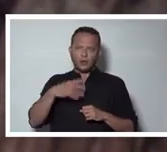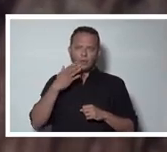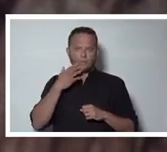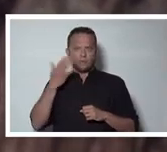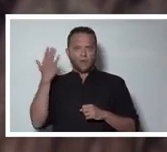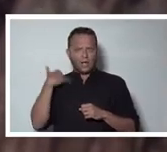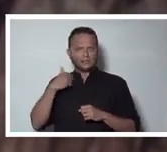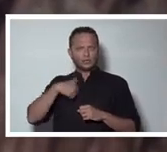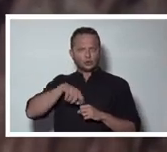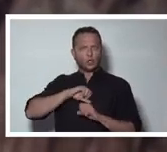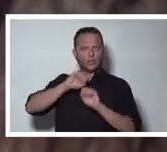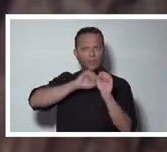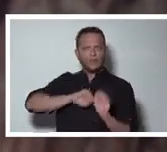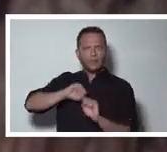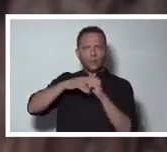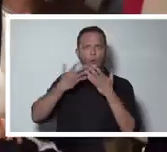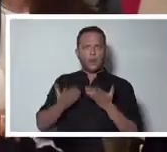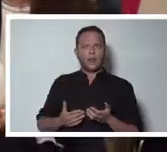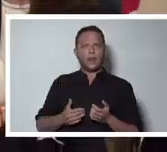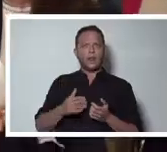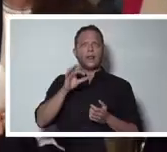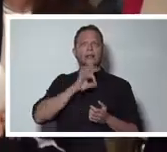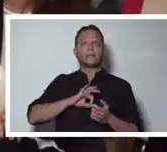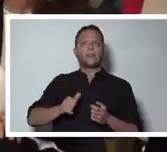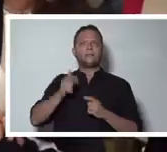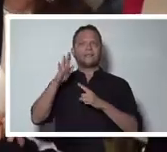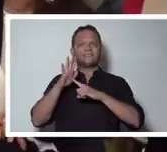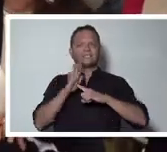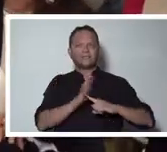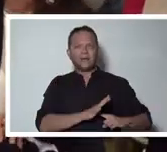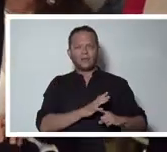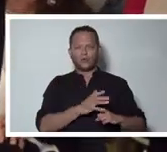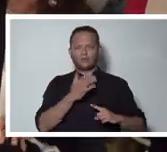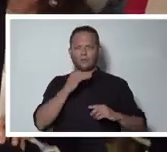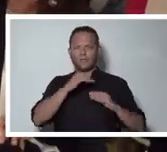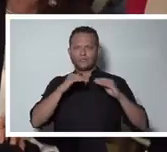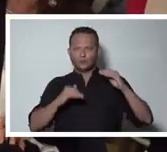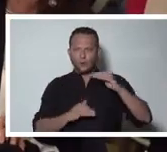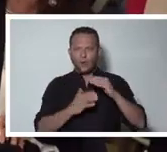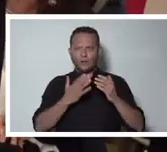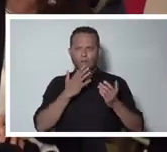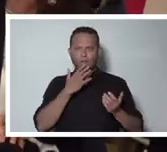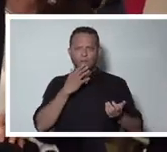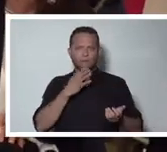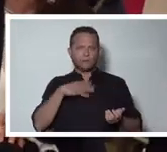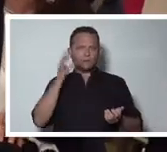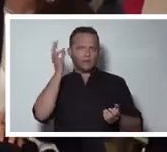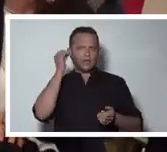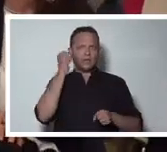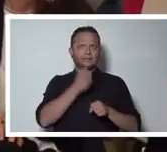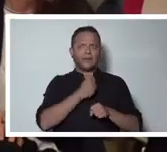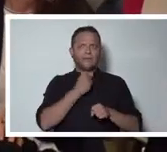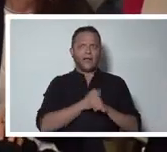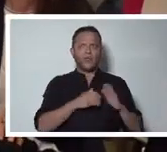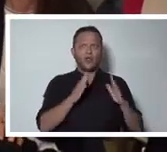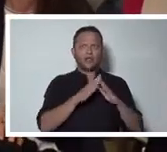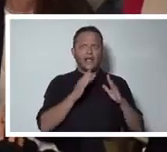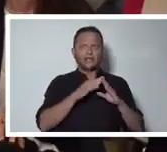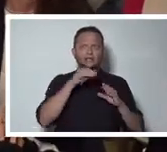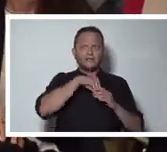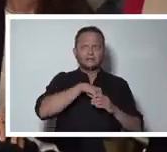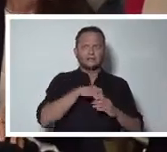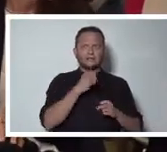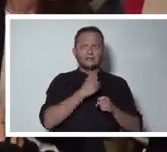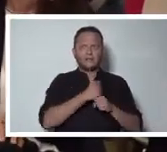siempre hemos defendido Y es que no hay nada más discriminatorio ni más desigual que privar a las trabajadoras domésticas a las